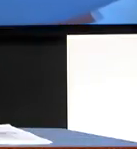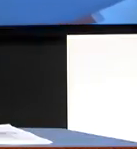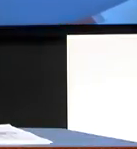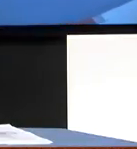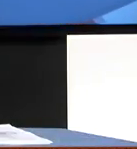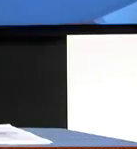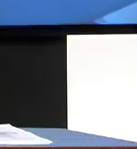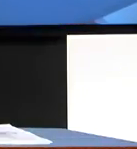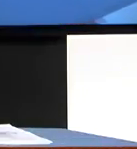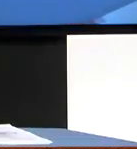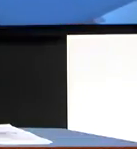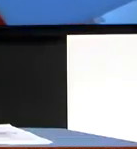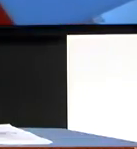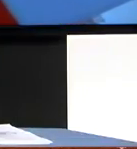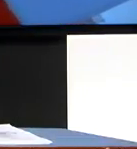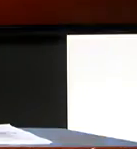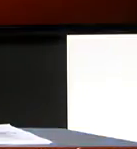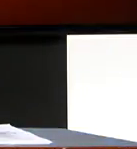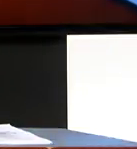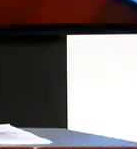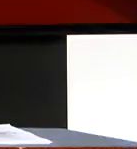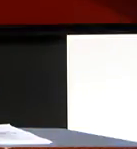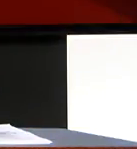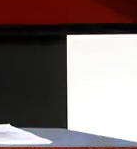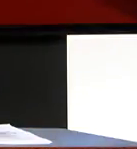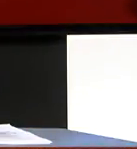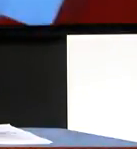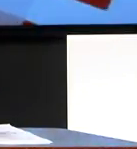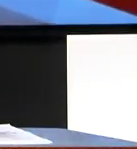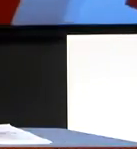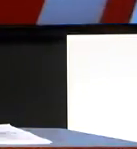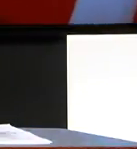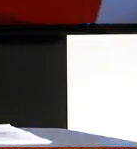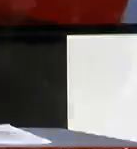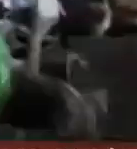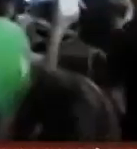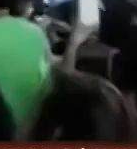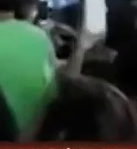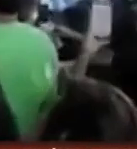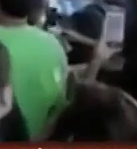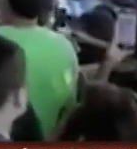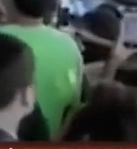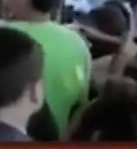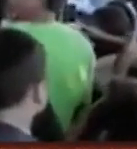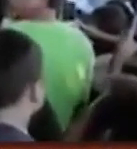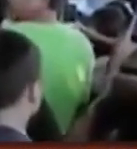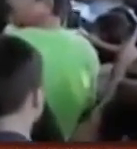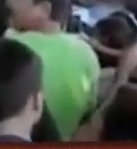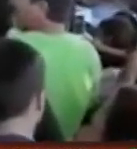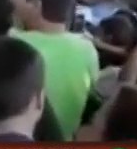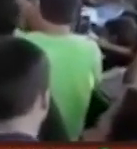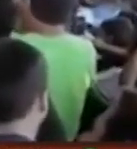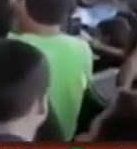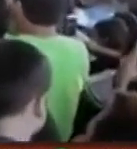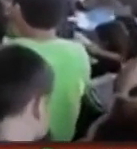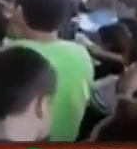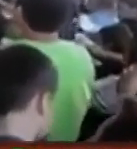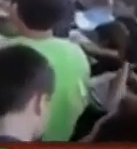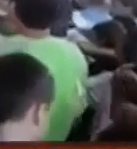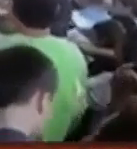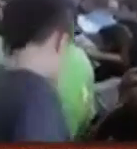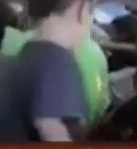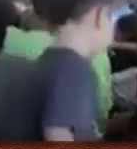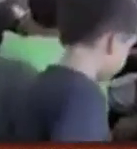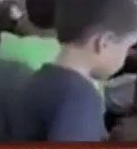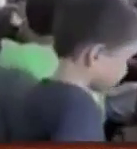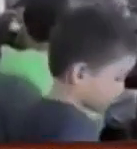serán convertida en un museo tal y como lo pidió el artista a su familia. Ayer el presidente Enrique Peña Nieto se comunicó vía telefónica con